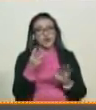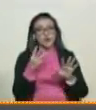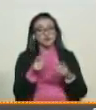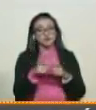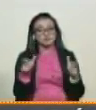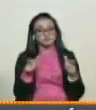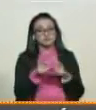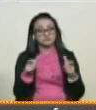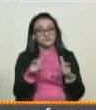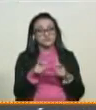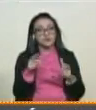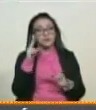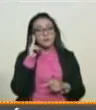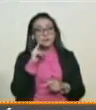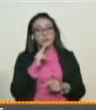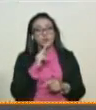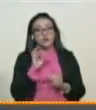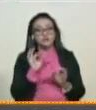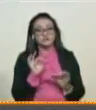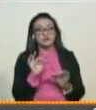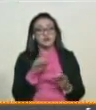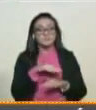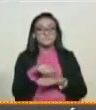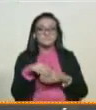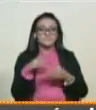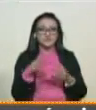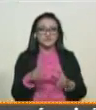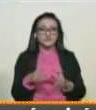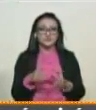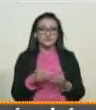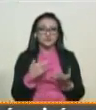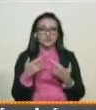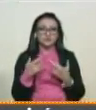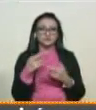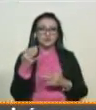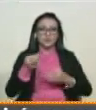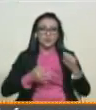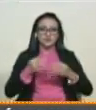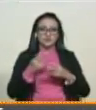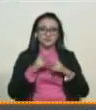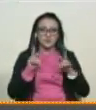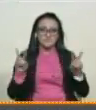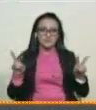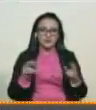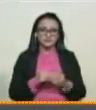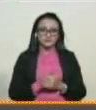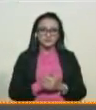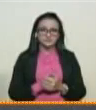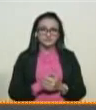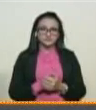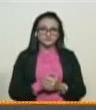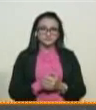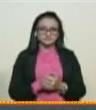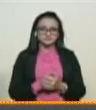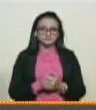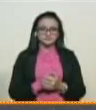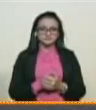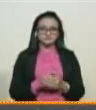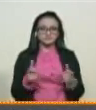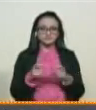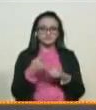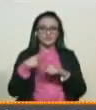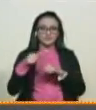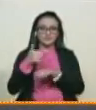2 monedas y 8 billetes, la familia del Bolívar soberano. El ministro de Relaciones Interiores, Justicia y Paz, Néstor Luis Reverol Torres, se reunió con